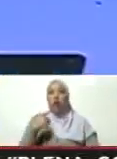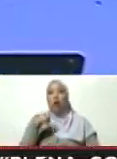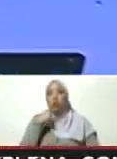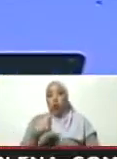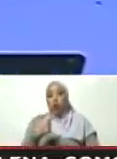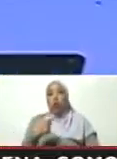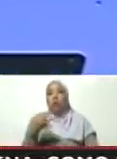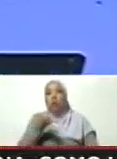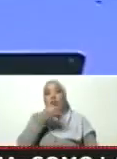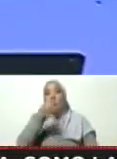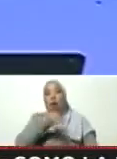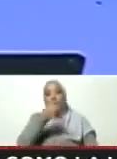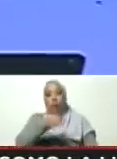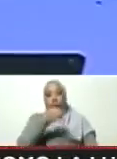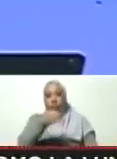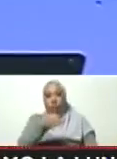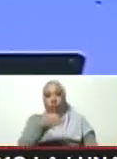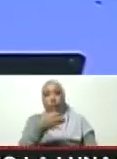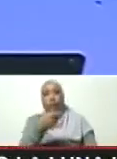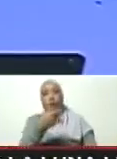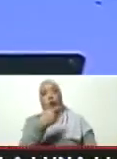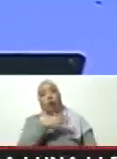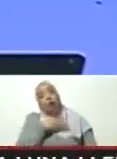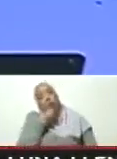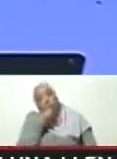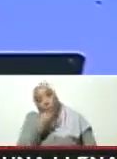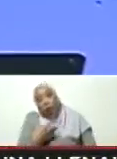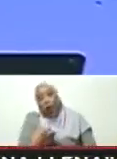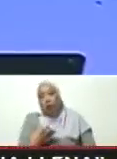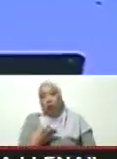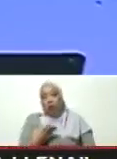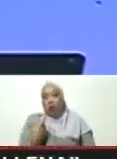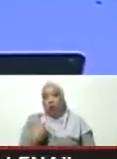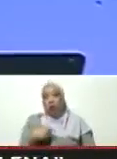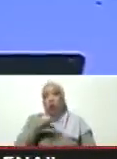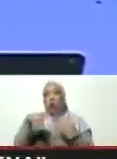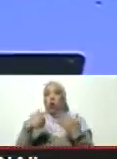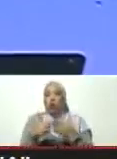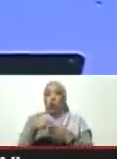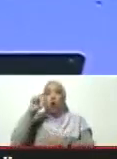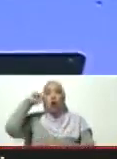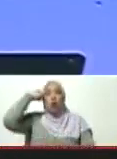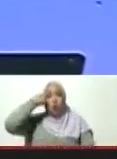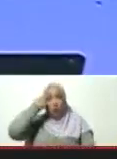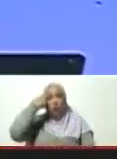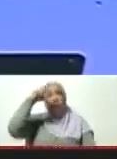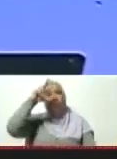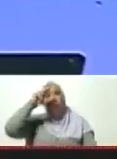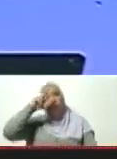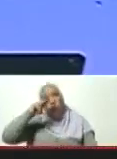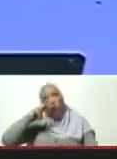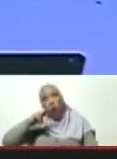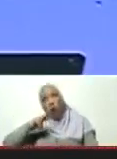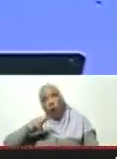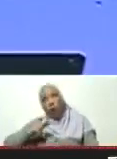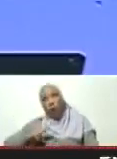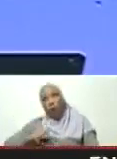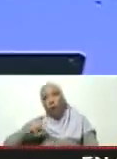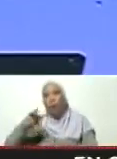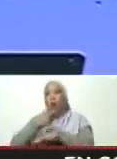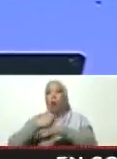muy bien, bueno, se vinieron, Diosdado, todos esos recuerdos de esos días. Un libro